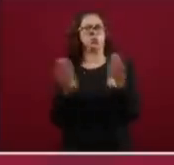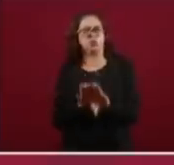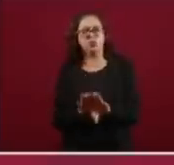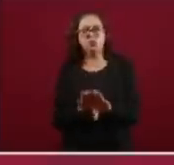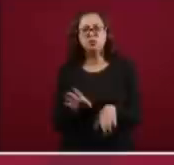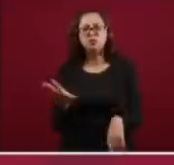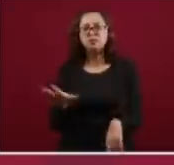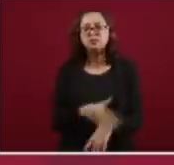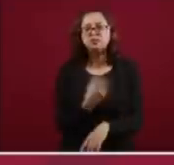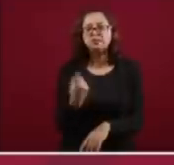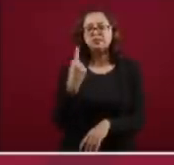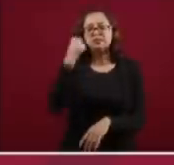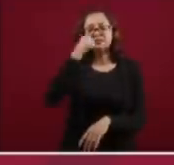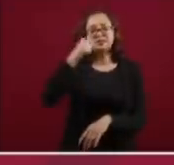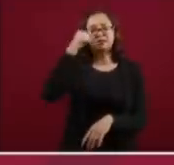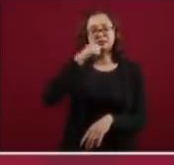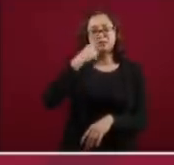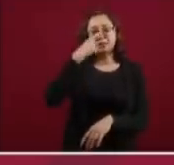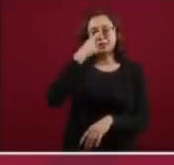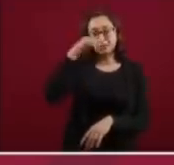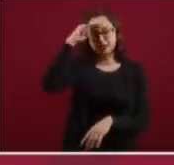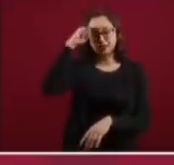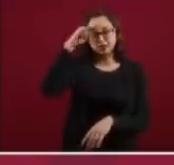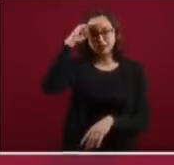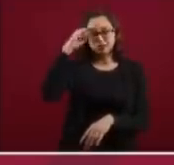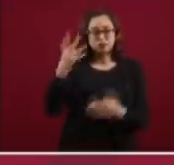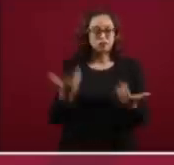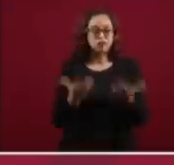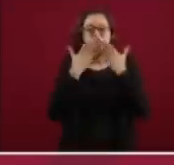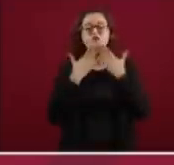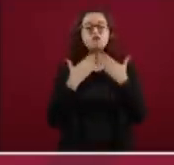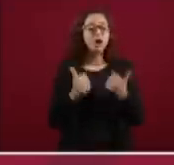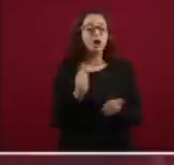se pensaba que no había de otra